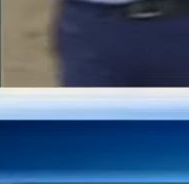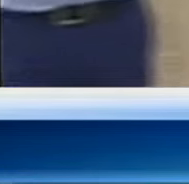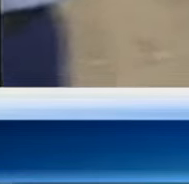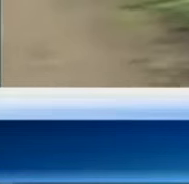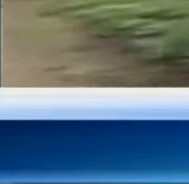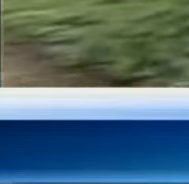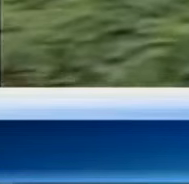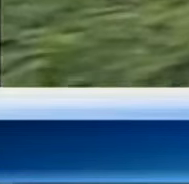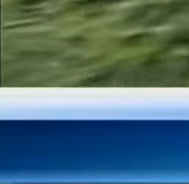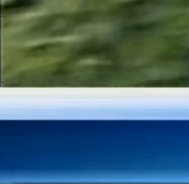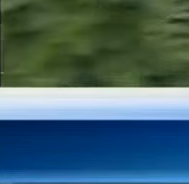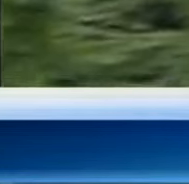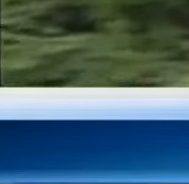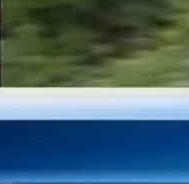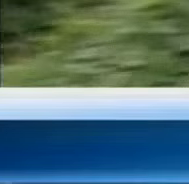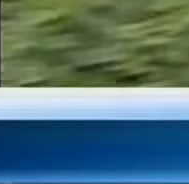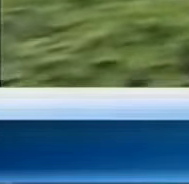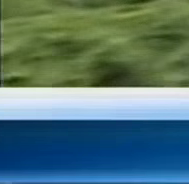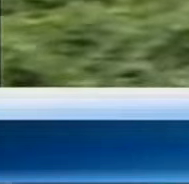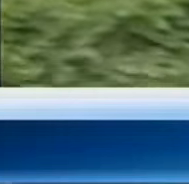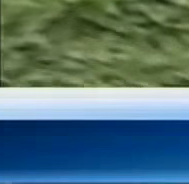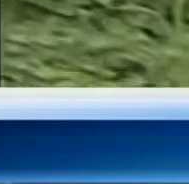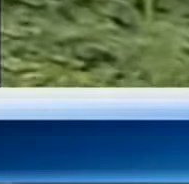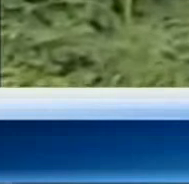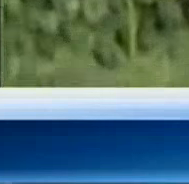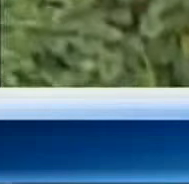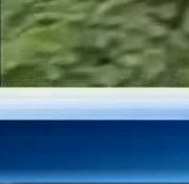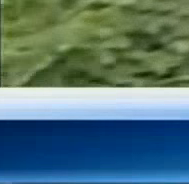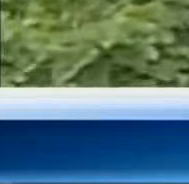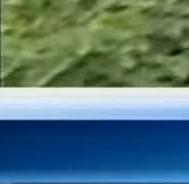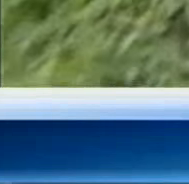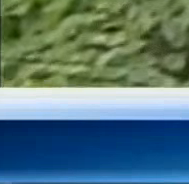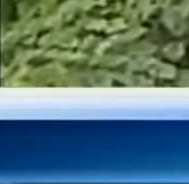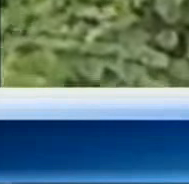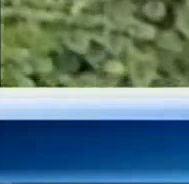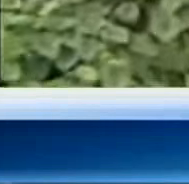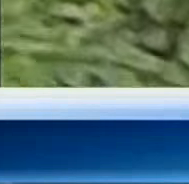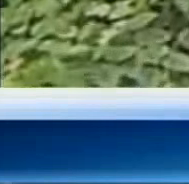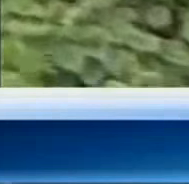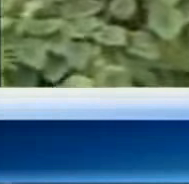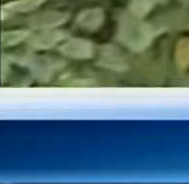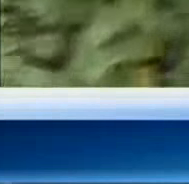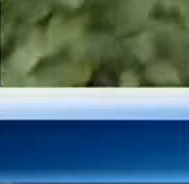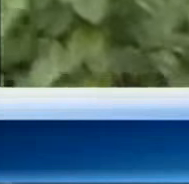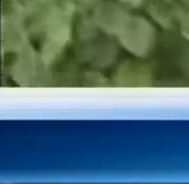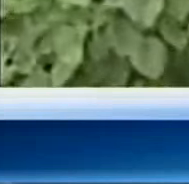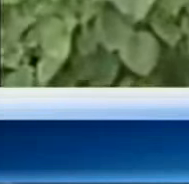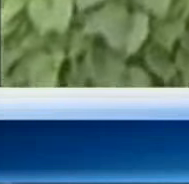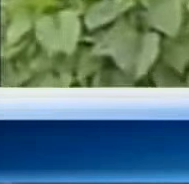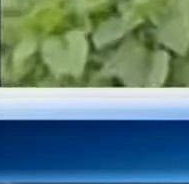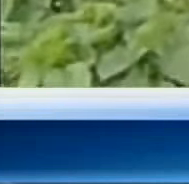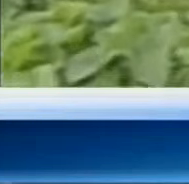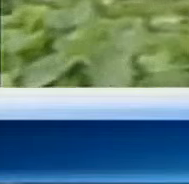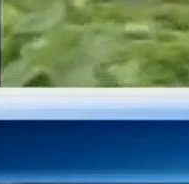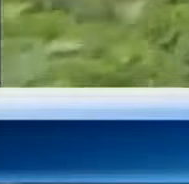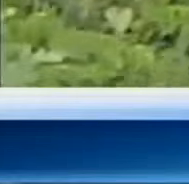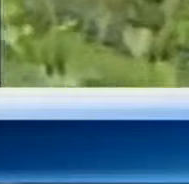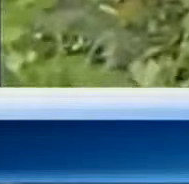han contaminado aquí al sector durante casi 2 meses, según versiones de los moradores. Allá, por ejemplo, hay una de las